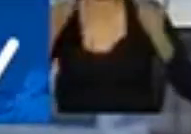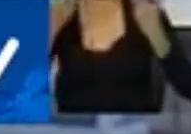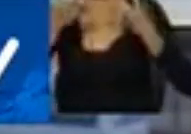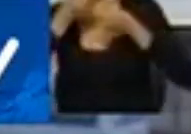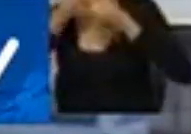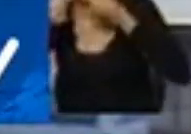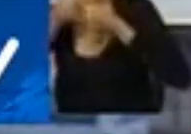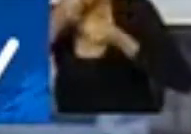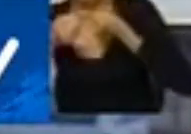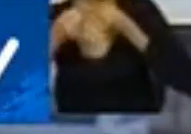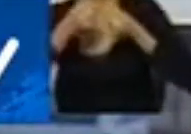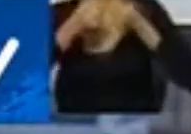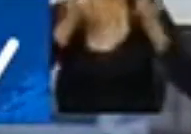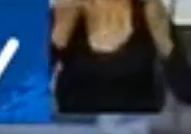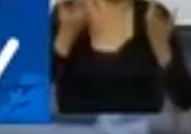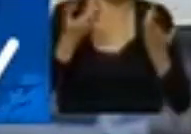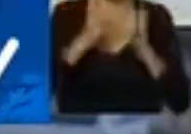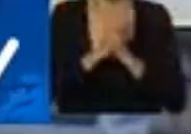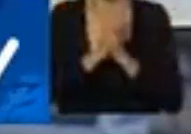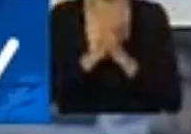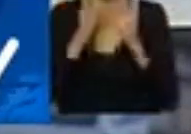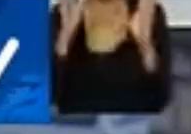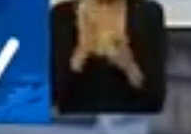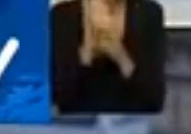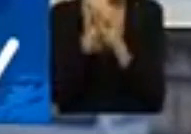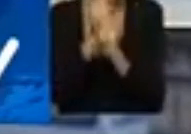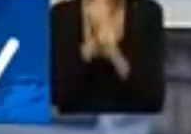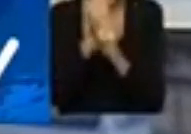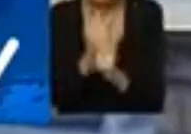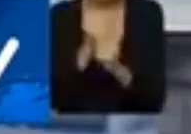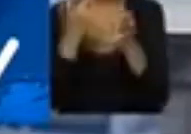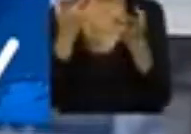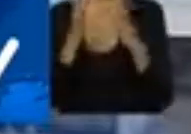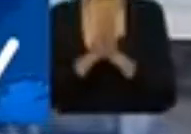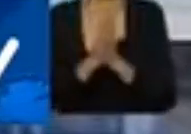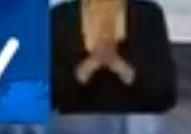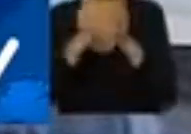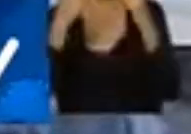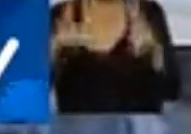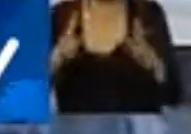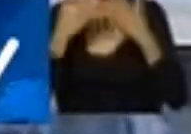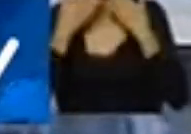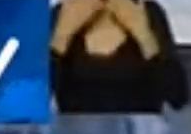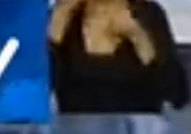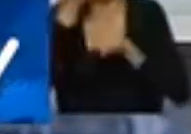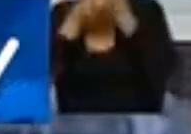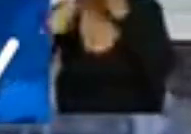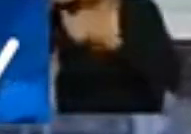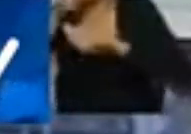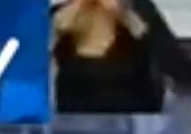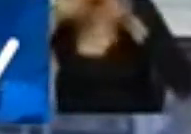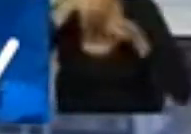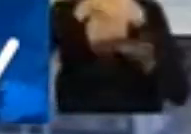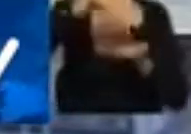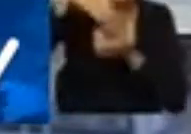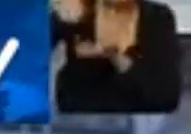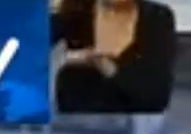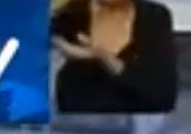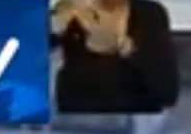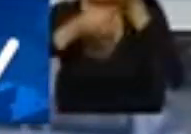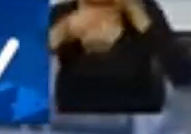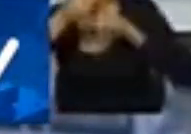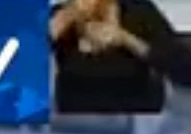suspenderse en salud en en el tema de seguridad en la provisión de alimentación mantener abastecidos los